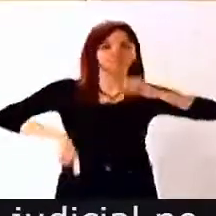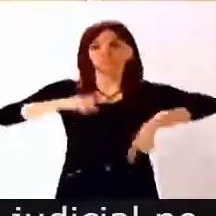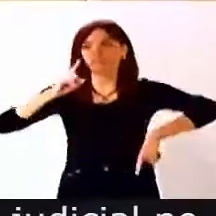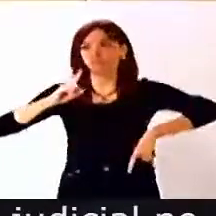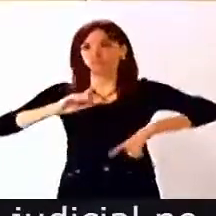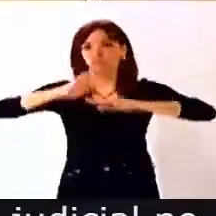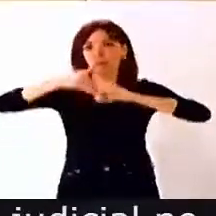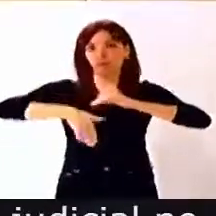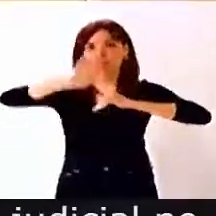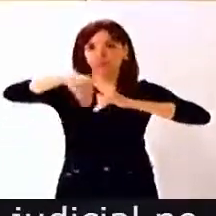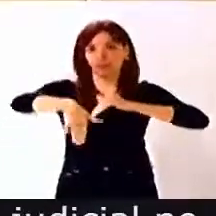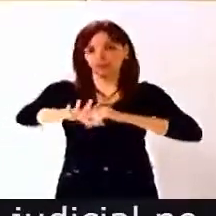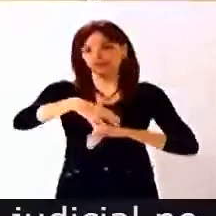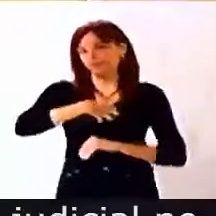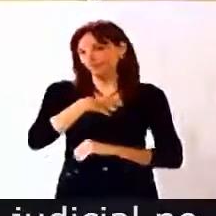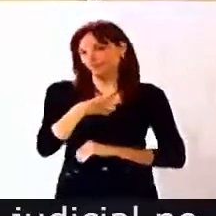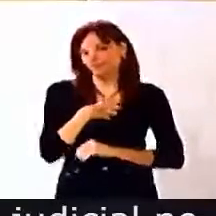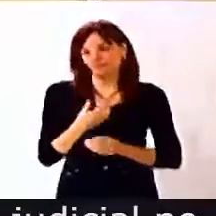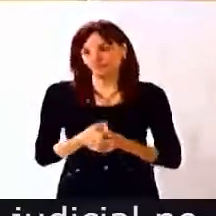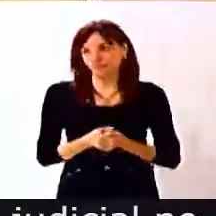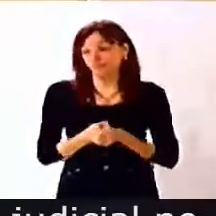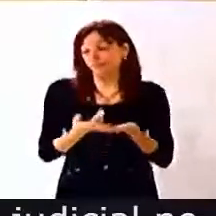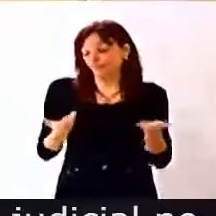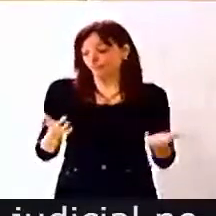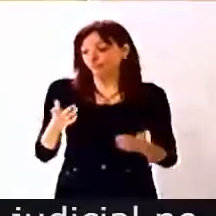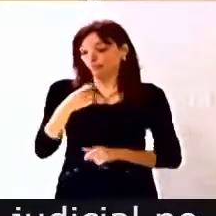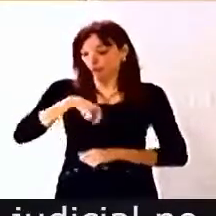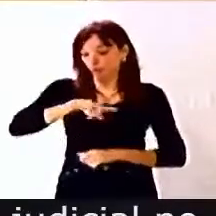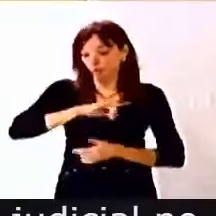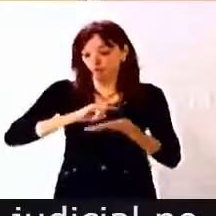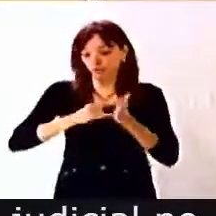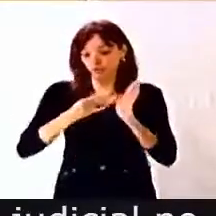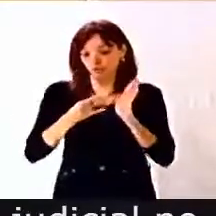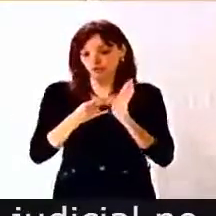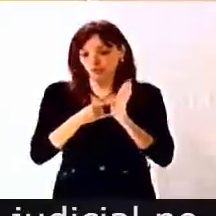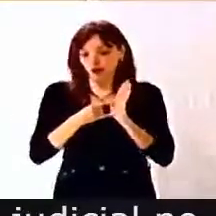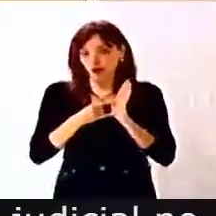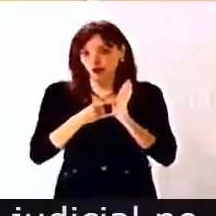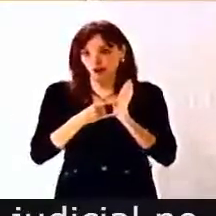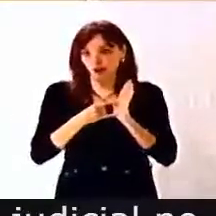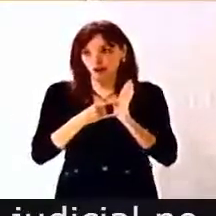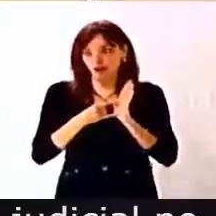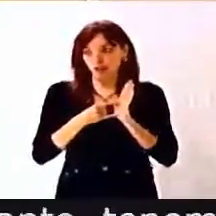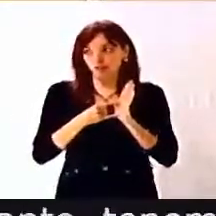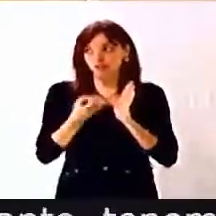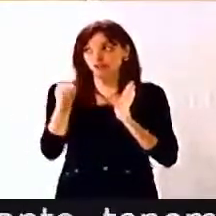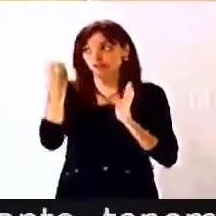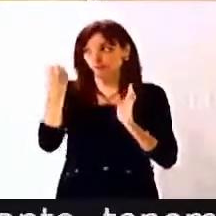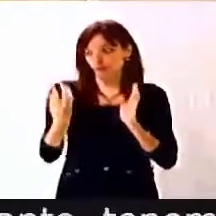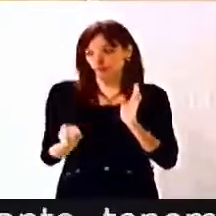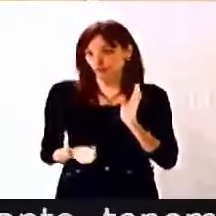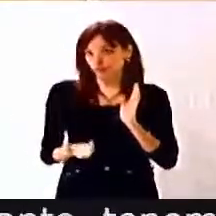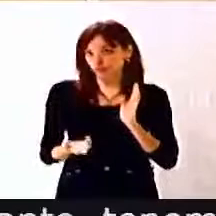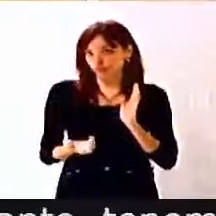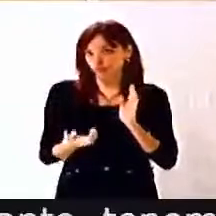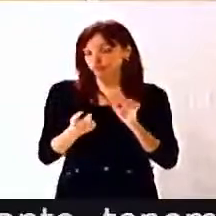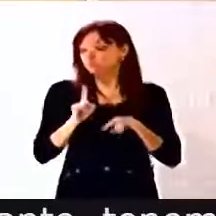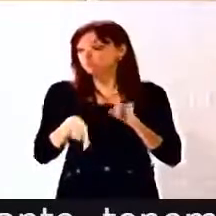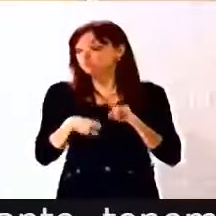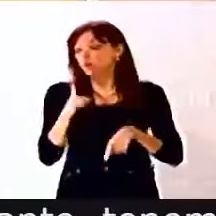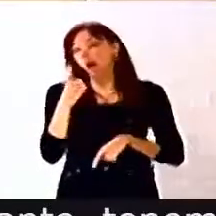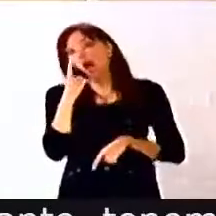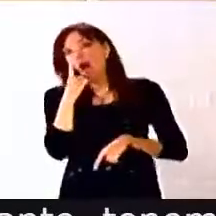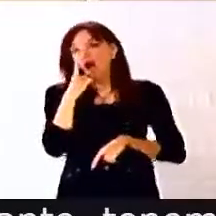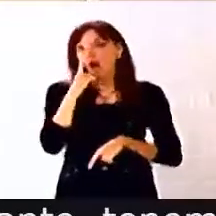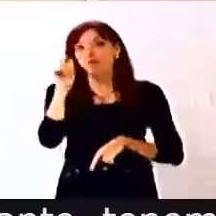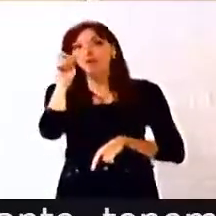medidas. Por lo tanto, nosotros tenemos un sistema de semáforo que nos indica las poblaciones que tienen una